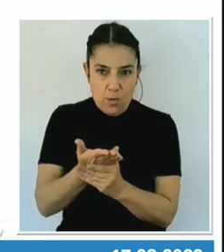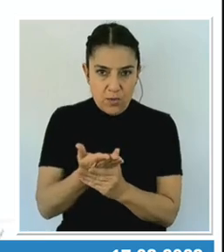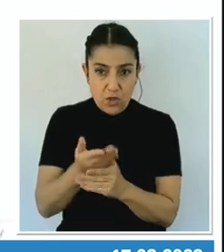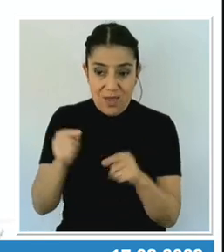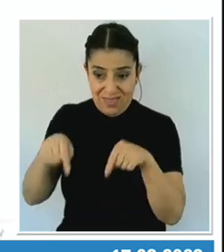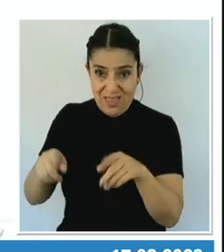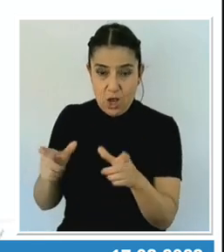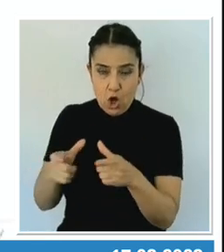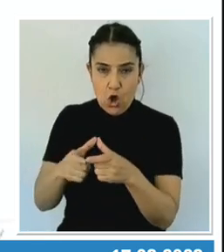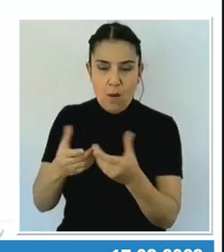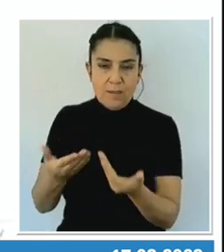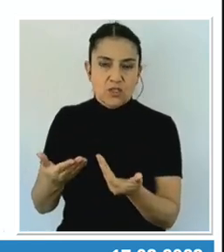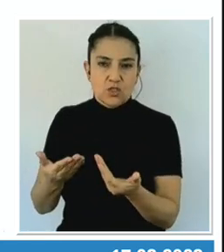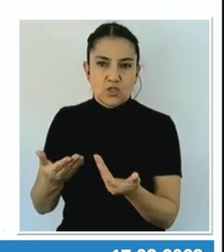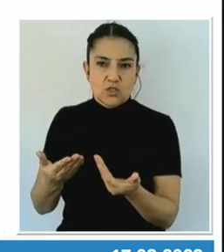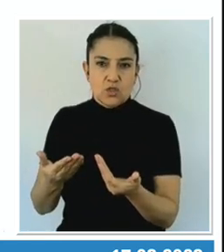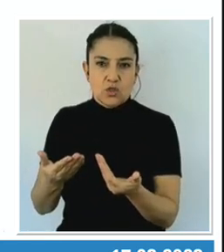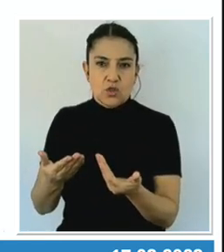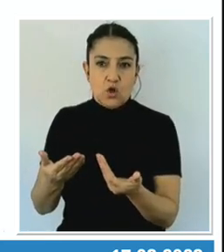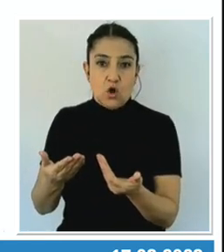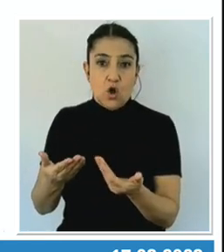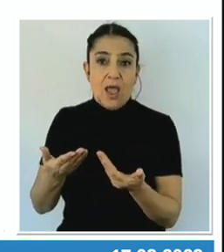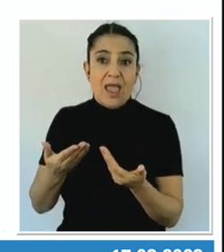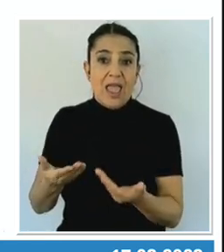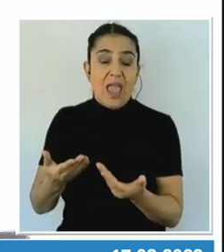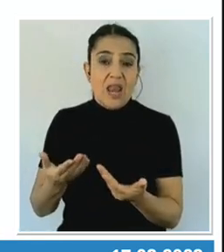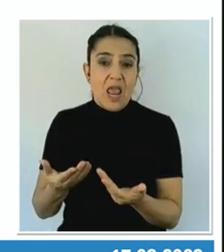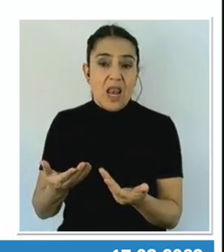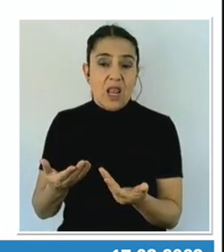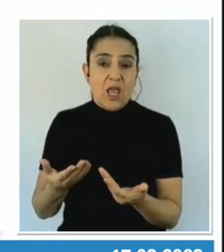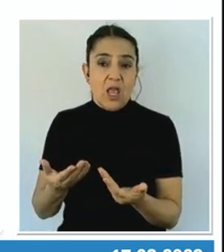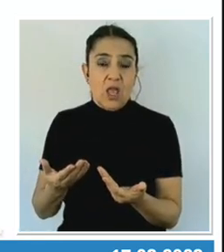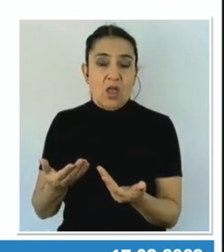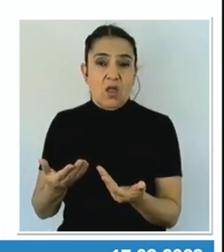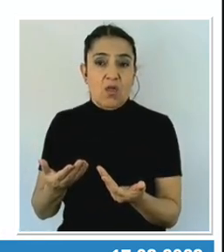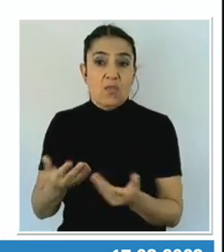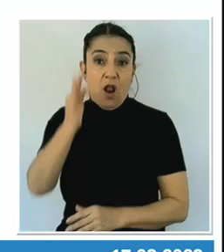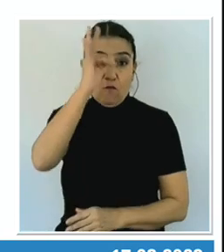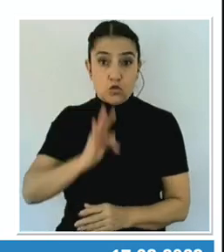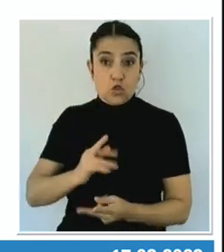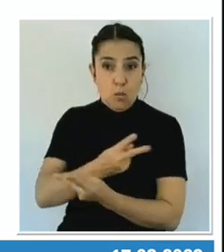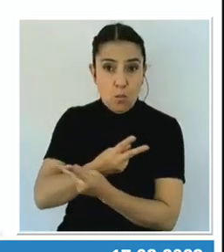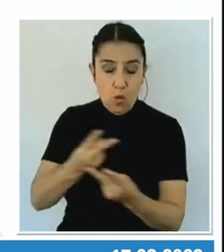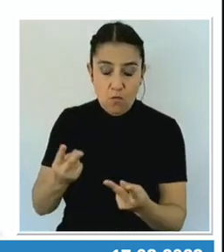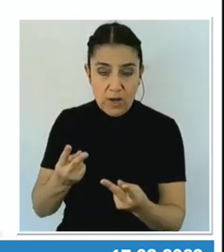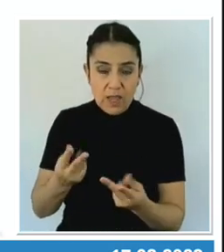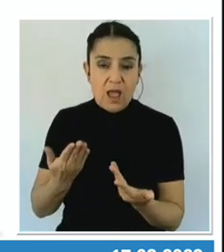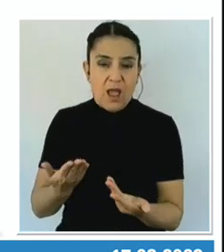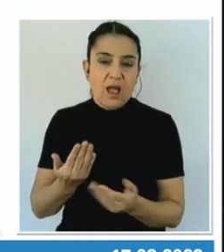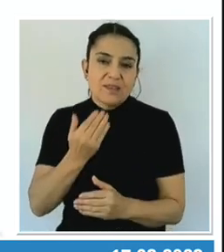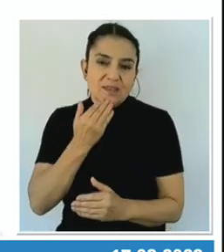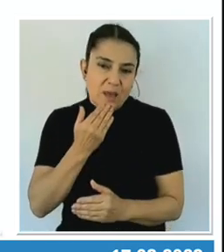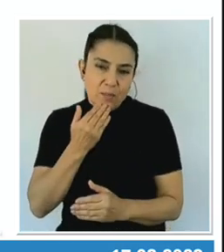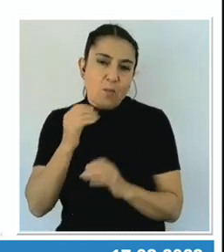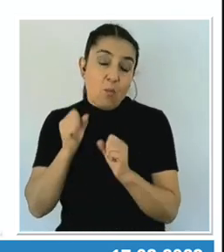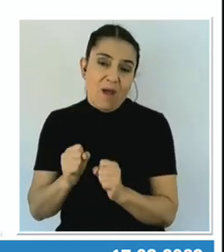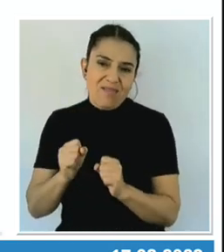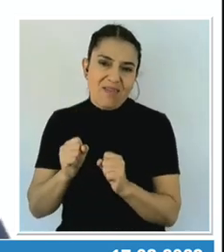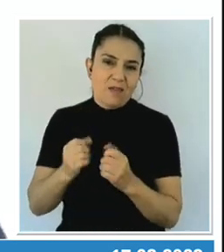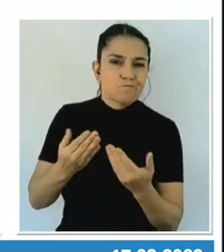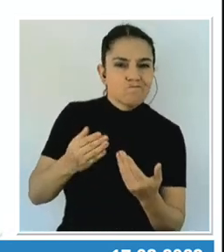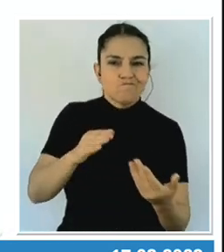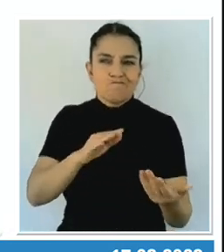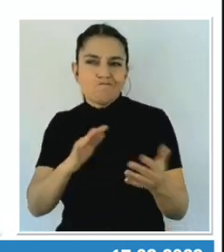en el ejercicio de la función pública, ¿no? Esta idea del mérito de la función pública, que además, por supuesto, puede discutirse como una cuestión de fondo,